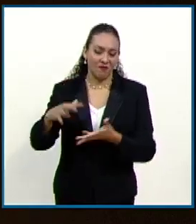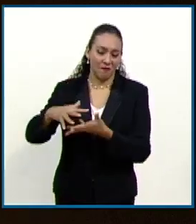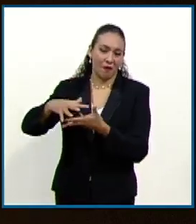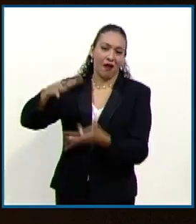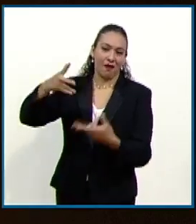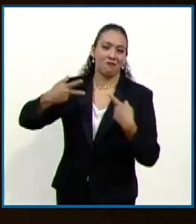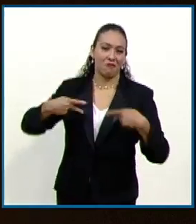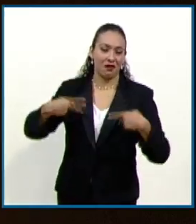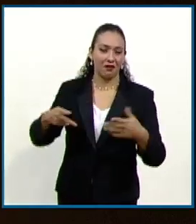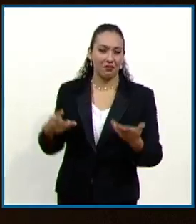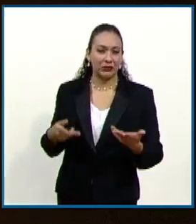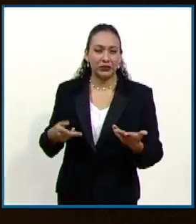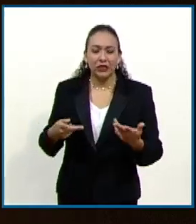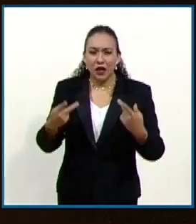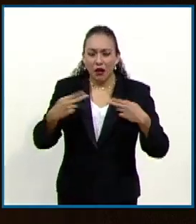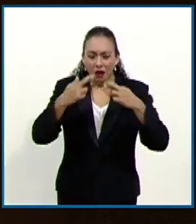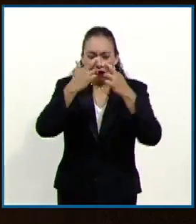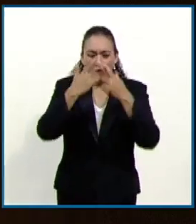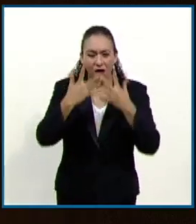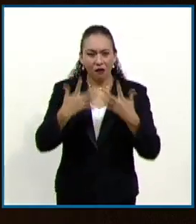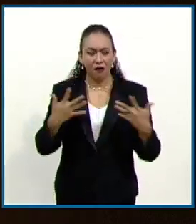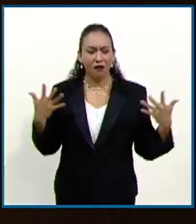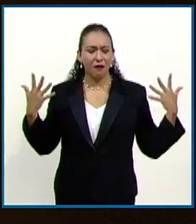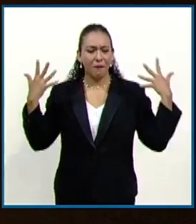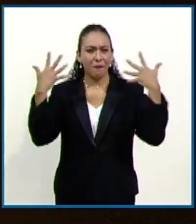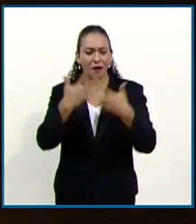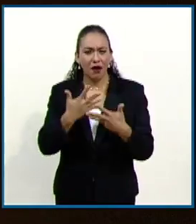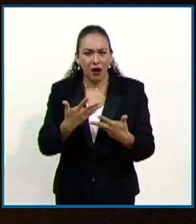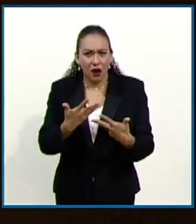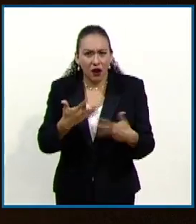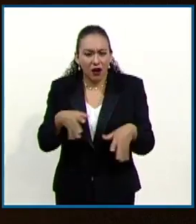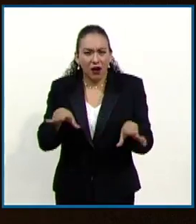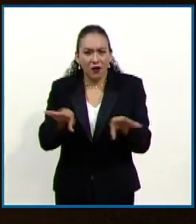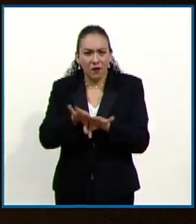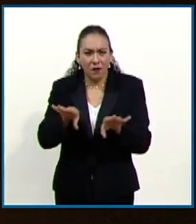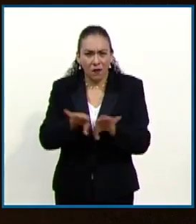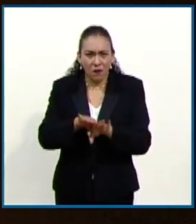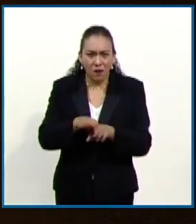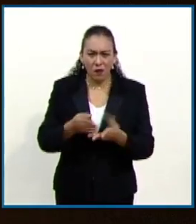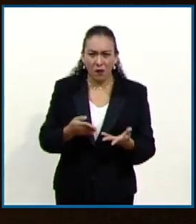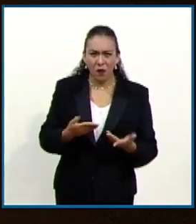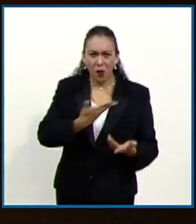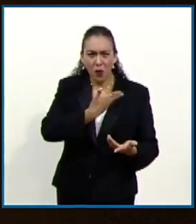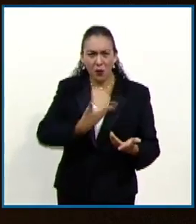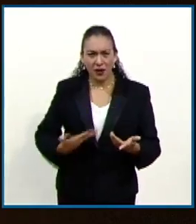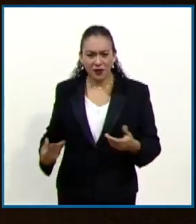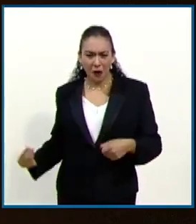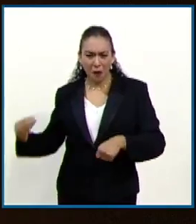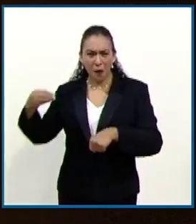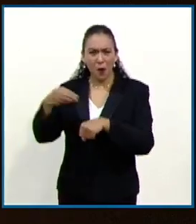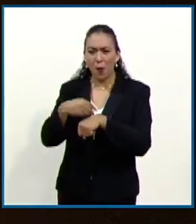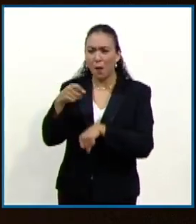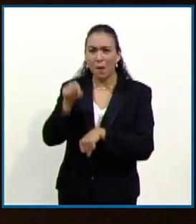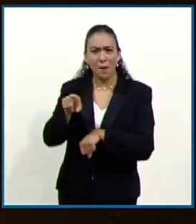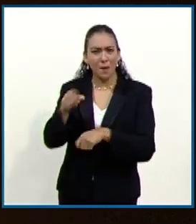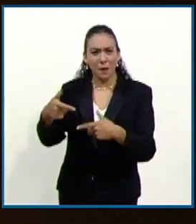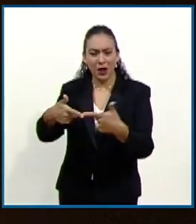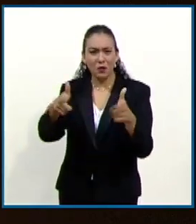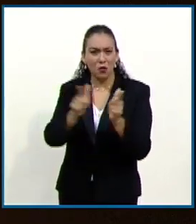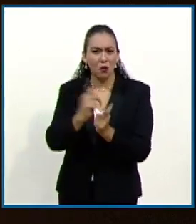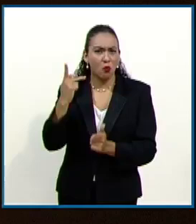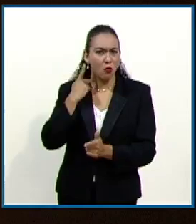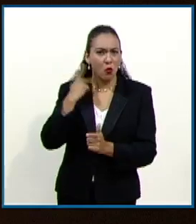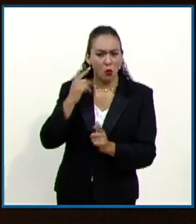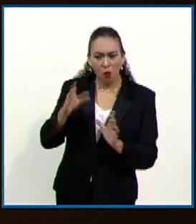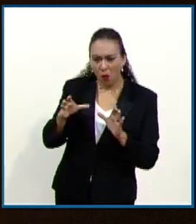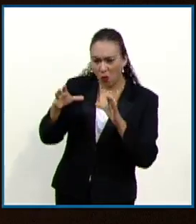el fondo y una decepción porque la justicia seguía siendo nombrada indirectamente por el partido que tenía